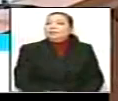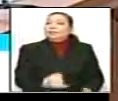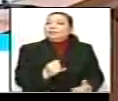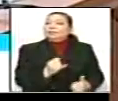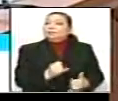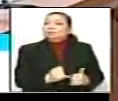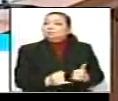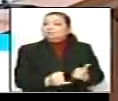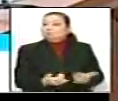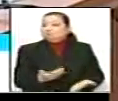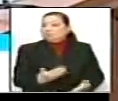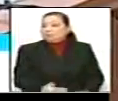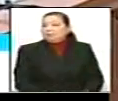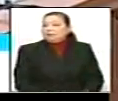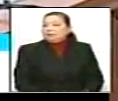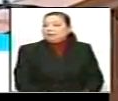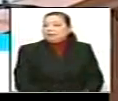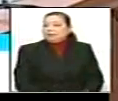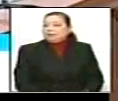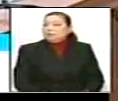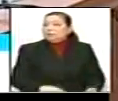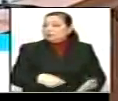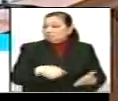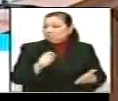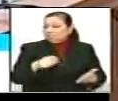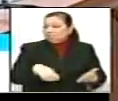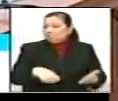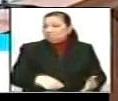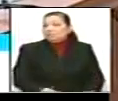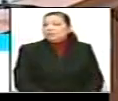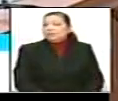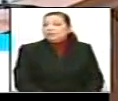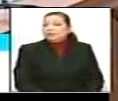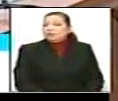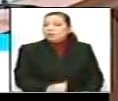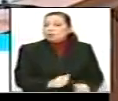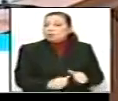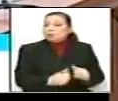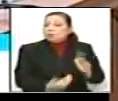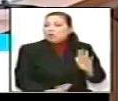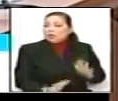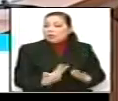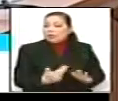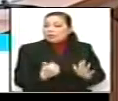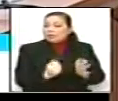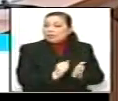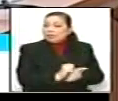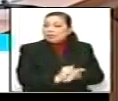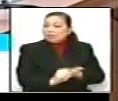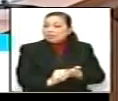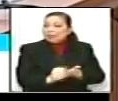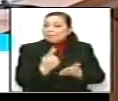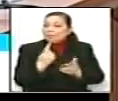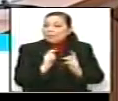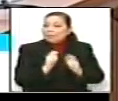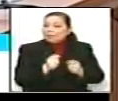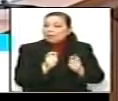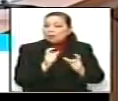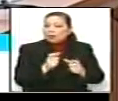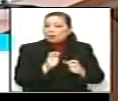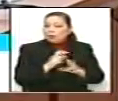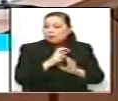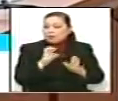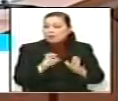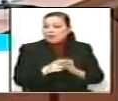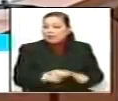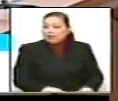concluir a más tardar de la firma, si se firmara la adenda, la adenda 13, en 6 meses para entregar el control de proyecto,